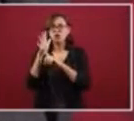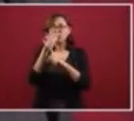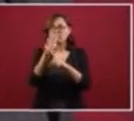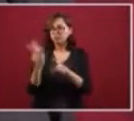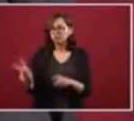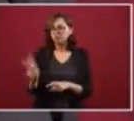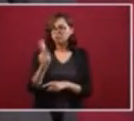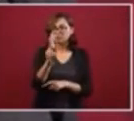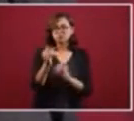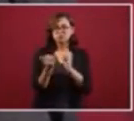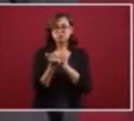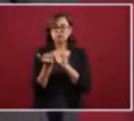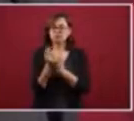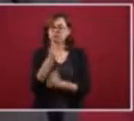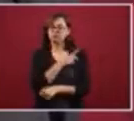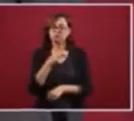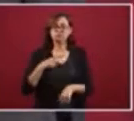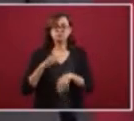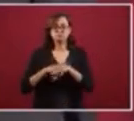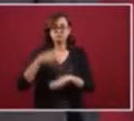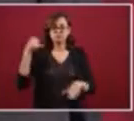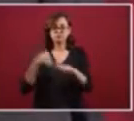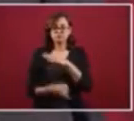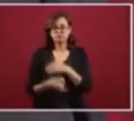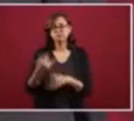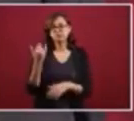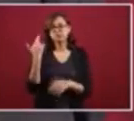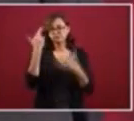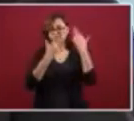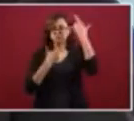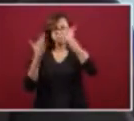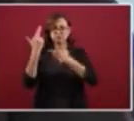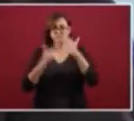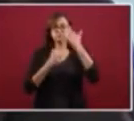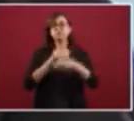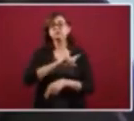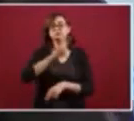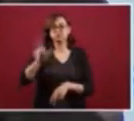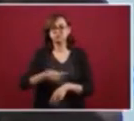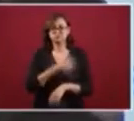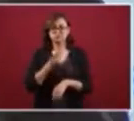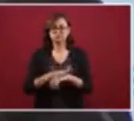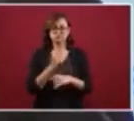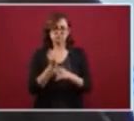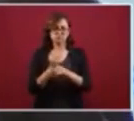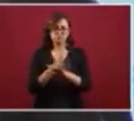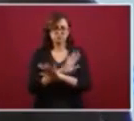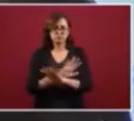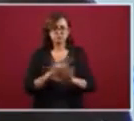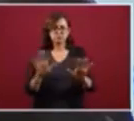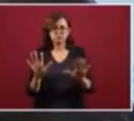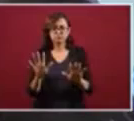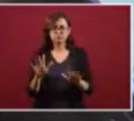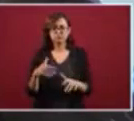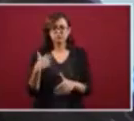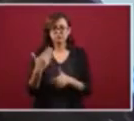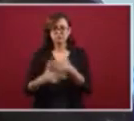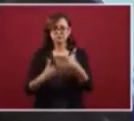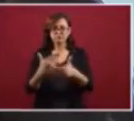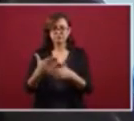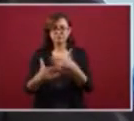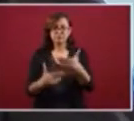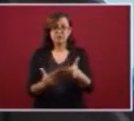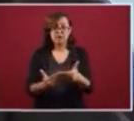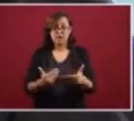análisis profundo. Tendrán ustedes, pues, información en cuanto podamos. Si tenemos alguna información